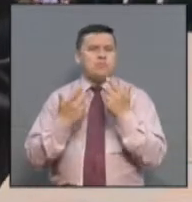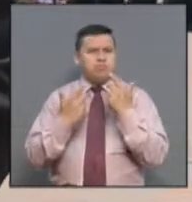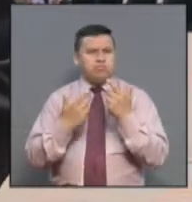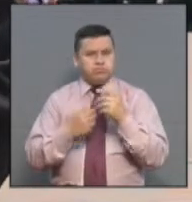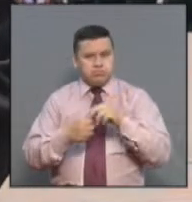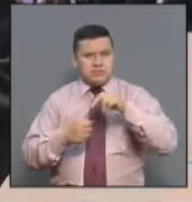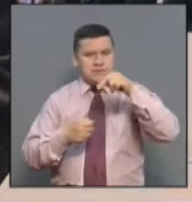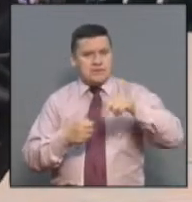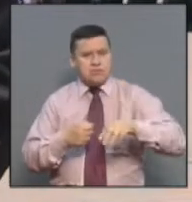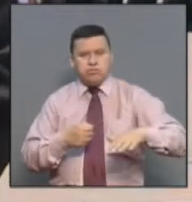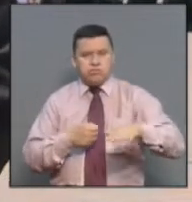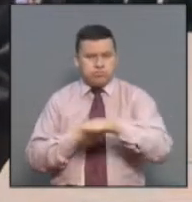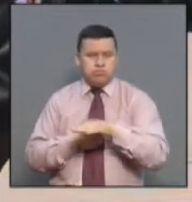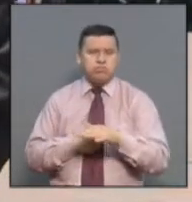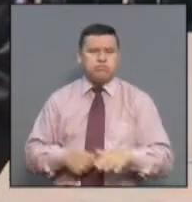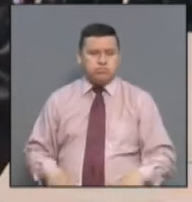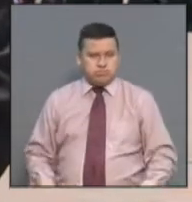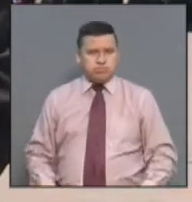de ciudadanos,